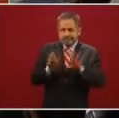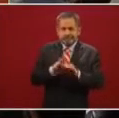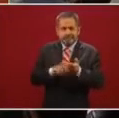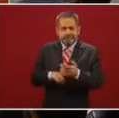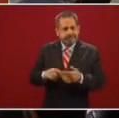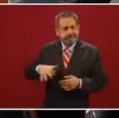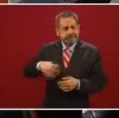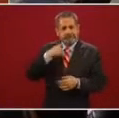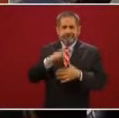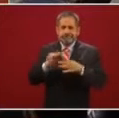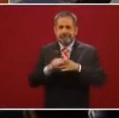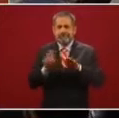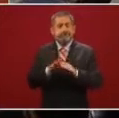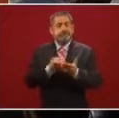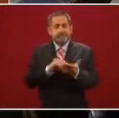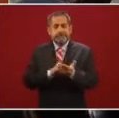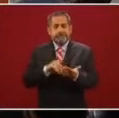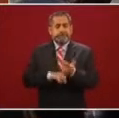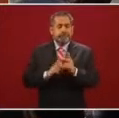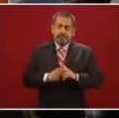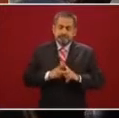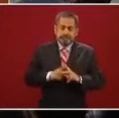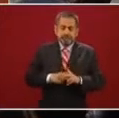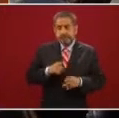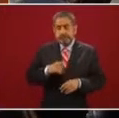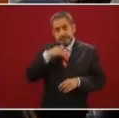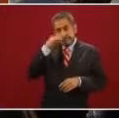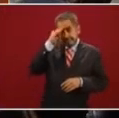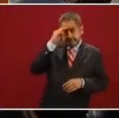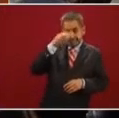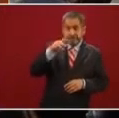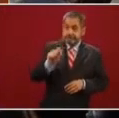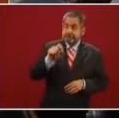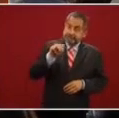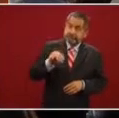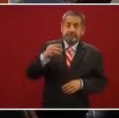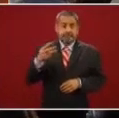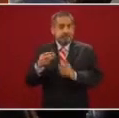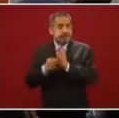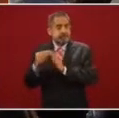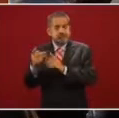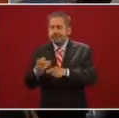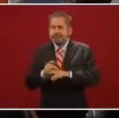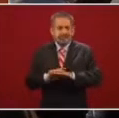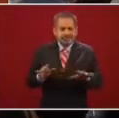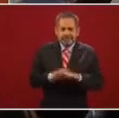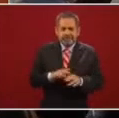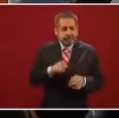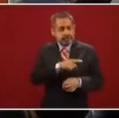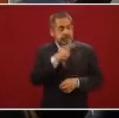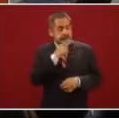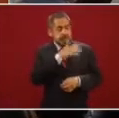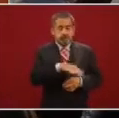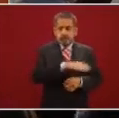que se vienen manejando es que siguen haciendo los cálculos sobre los 20 millones de metros cúbicos sobre el agua que usa la